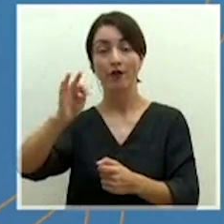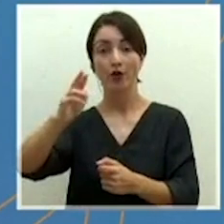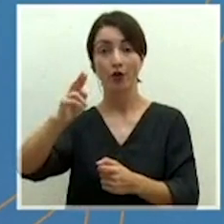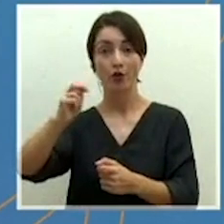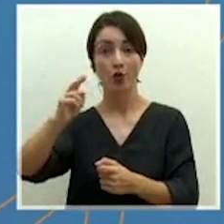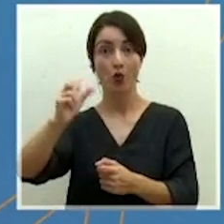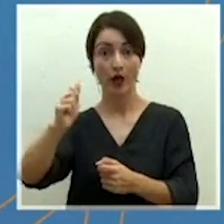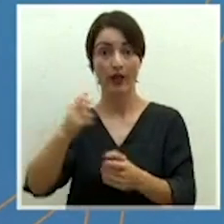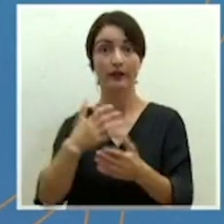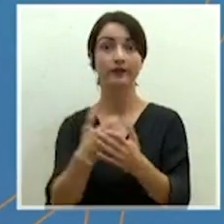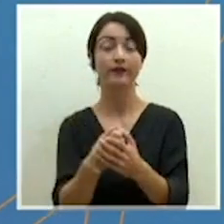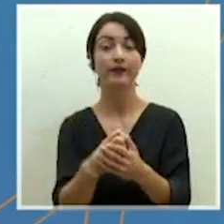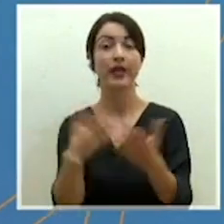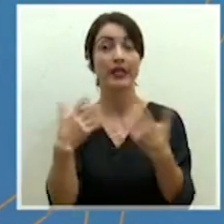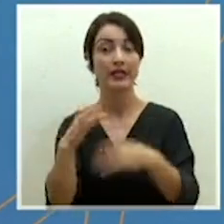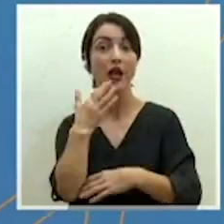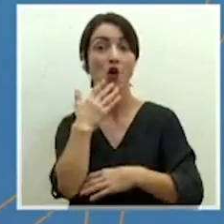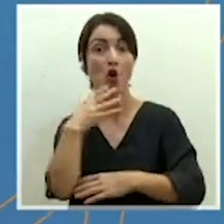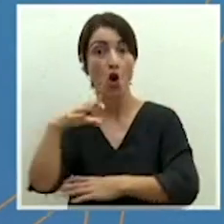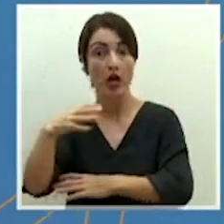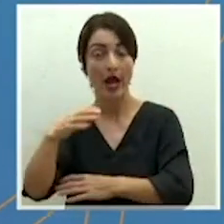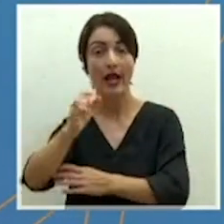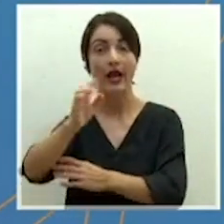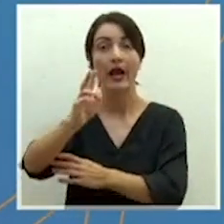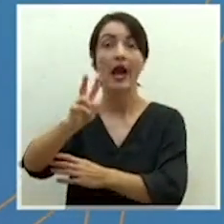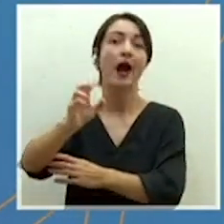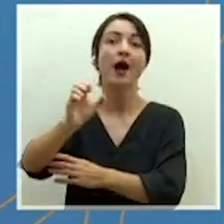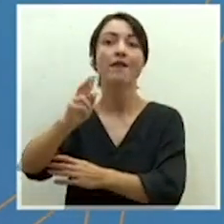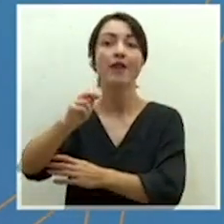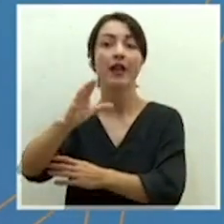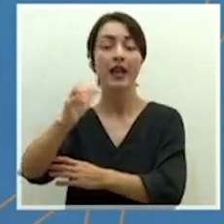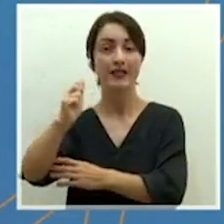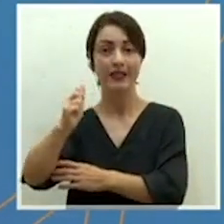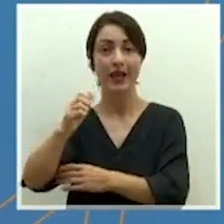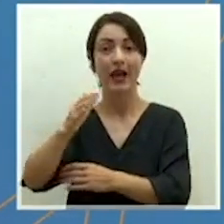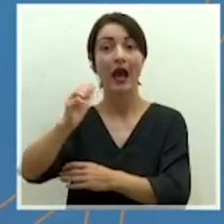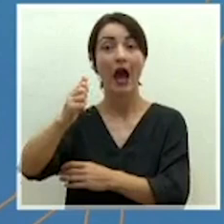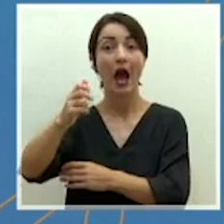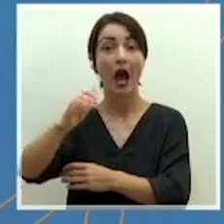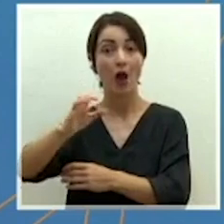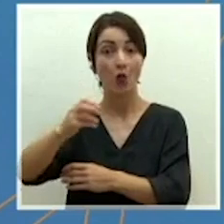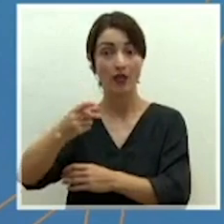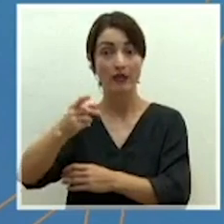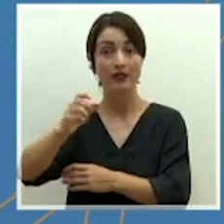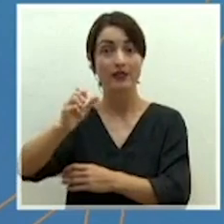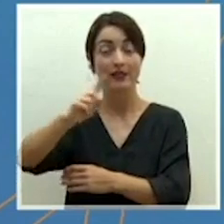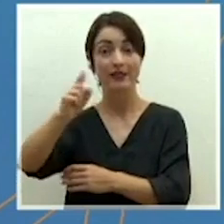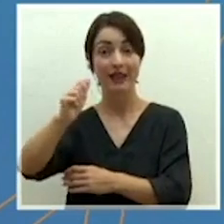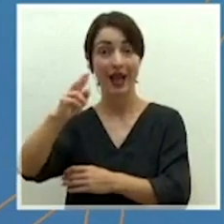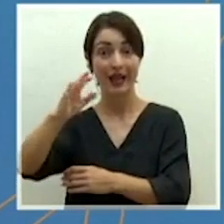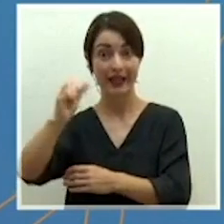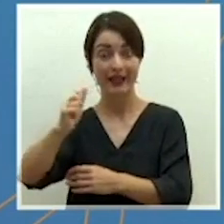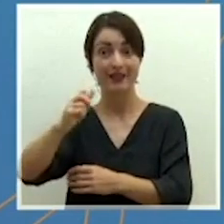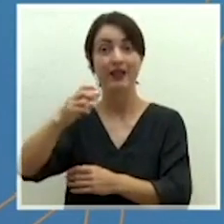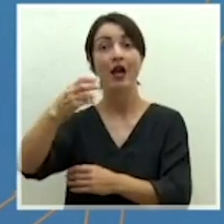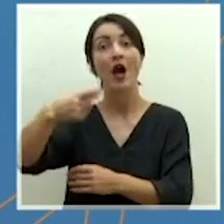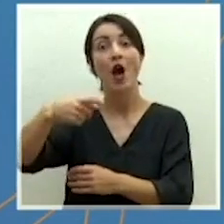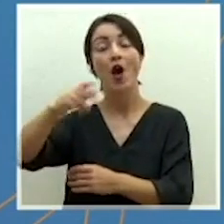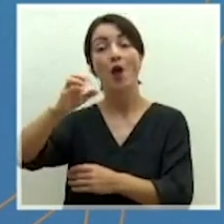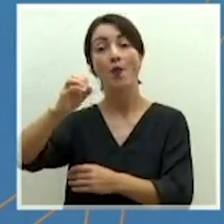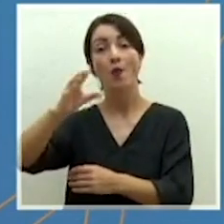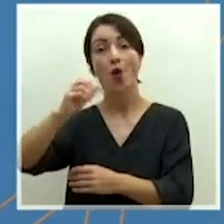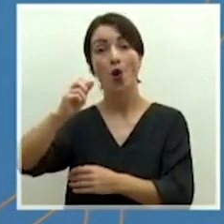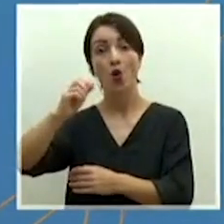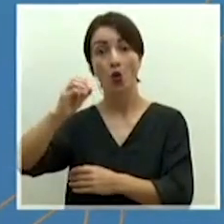ya pasaría alerta naranja, Venecia, Aguasarcas, Cutris, Pital y Pocosol. En el Cantón de